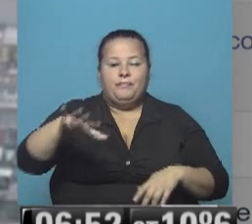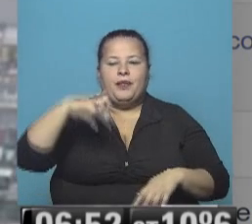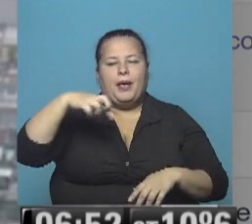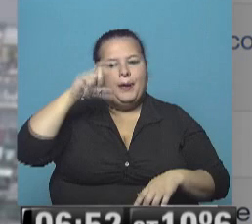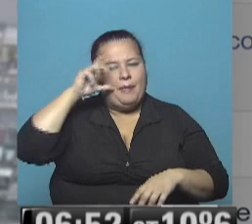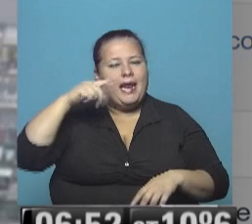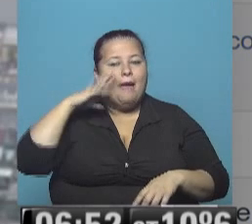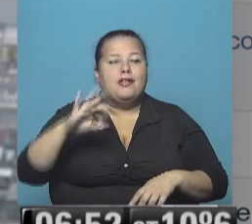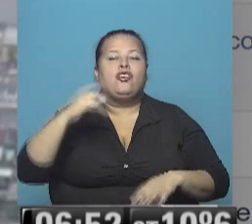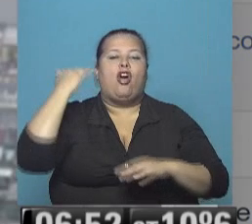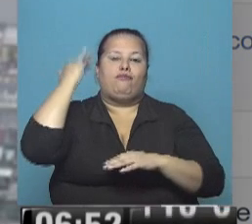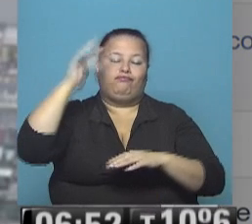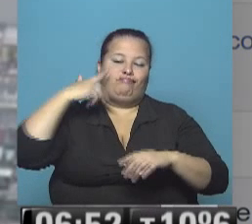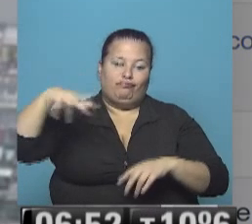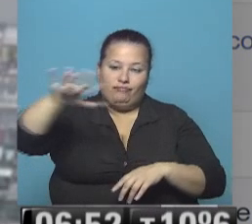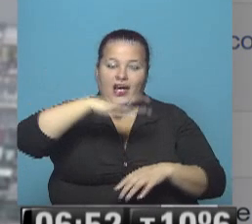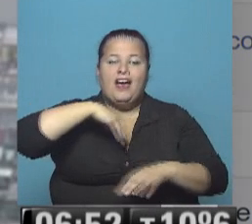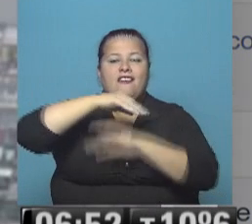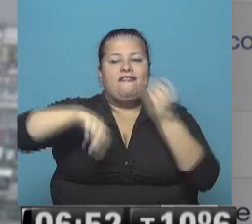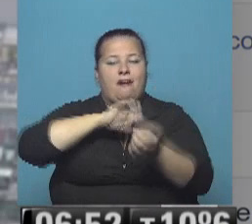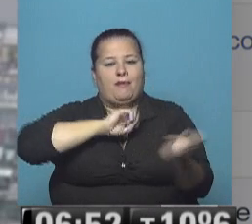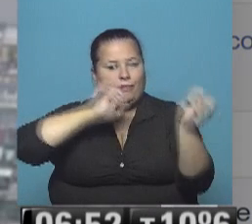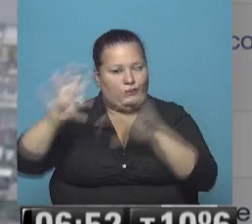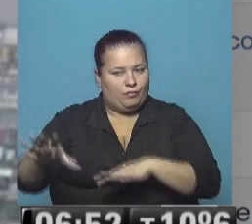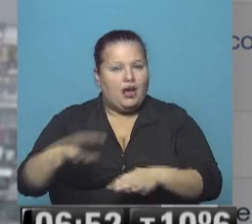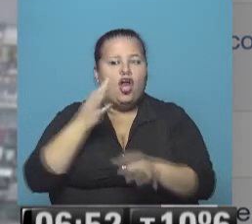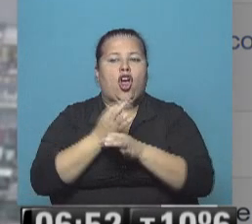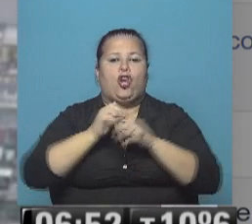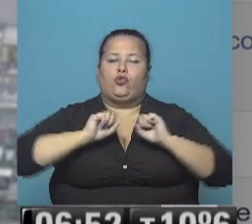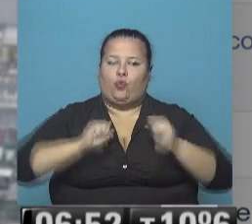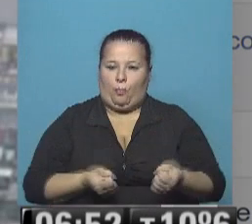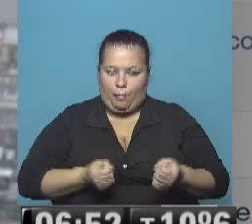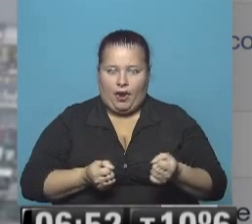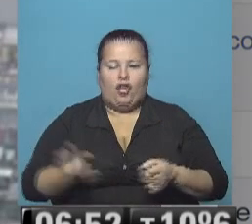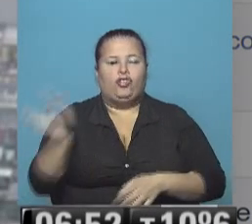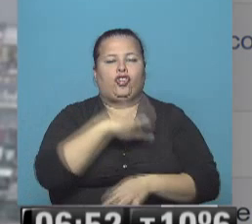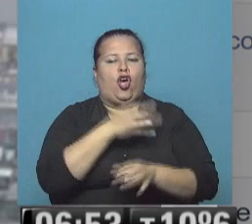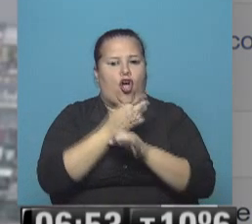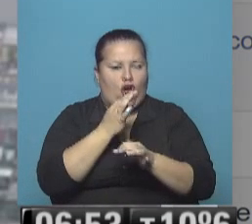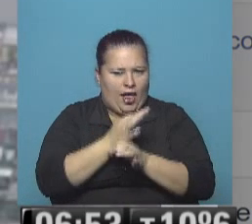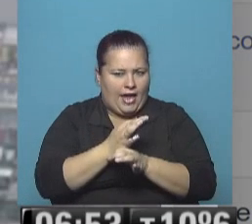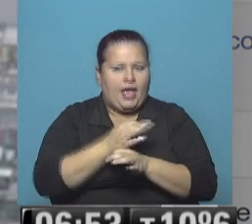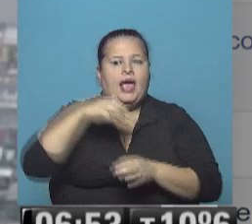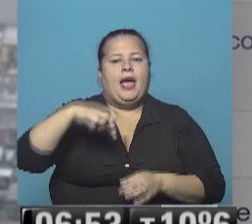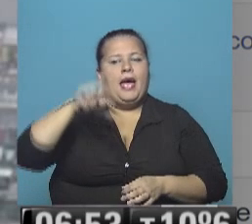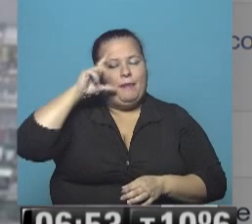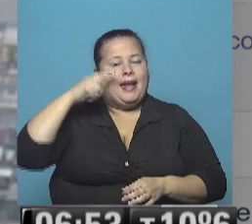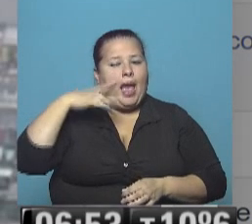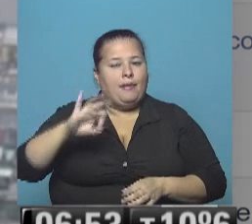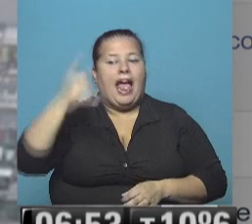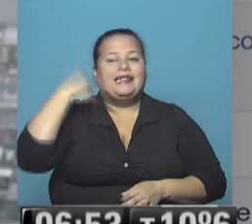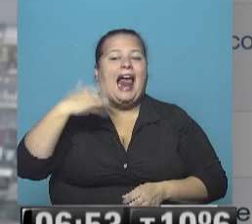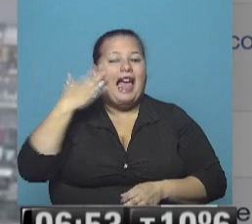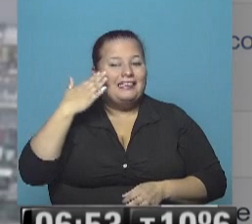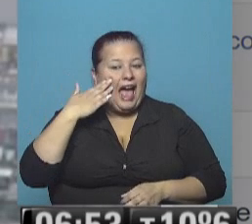pergamino desde el aire hay muchas familias evacuadas se suspendieron las clases en todos los colegios y pergamino ayer a la tarde